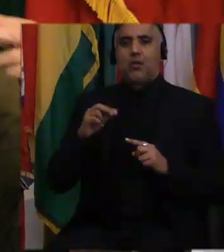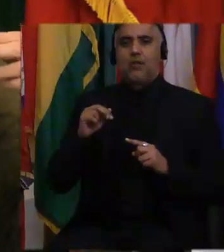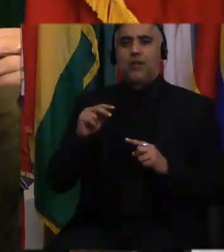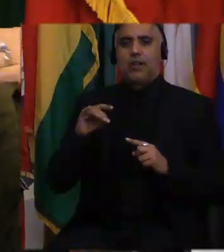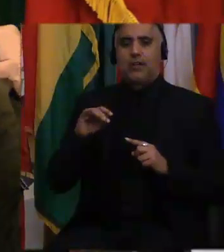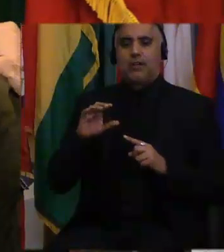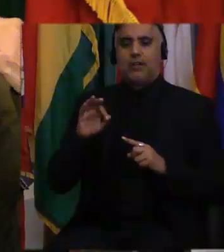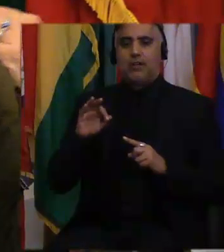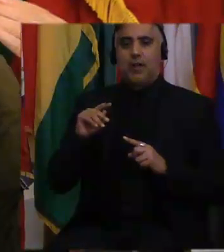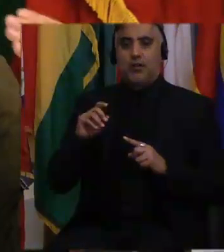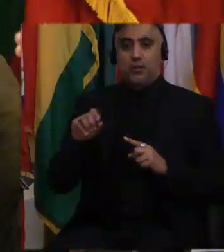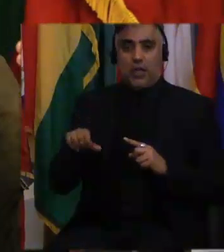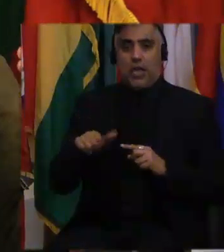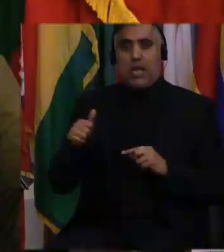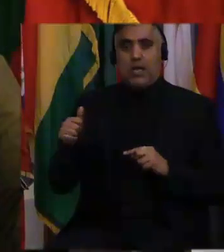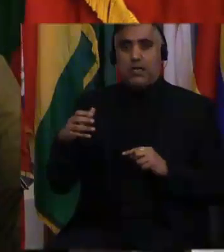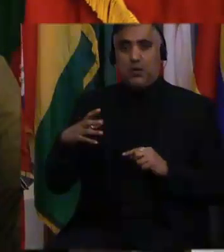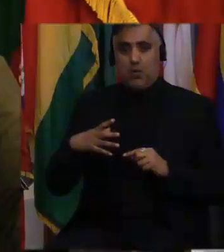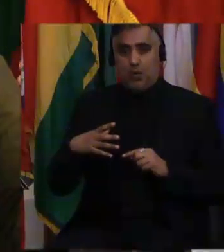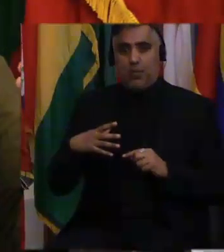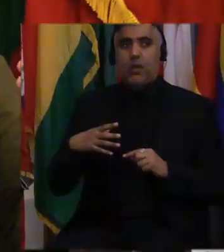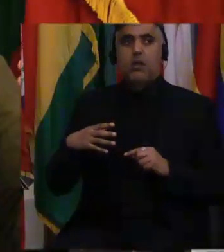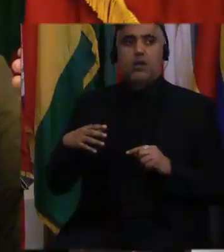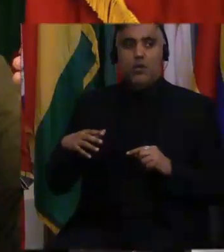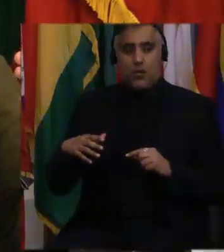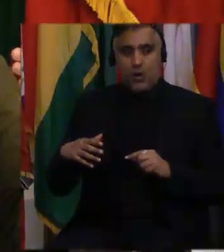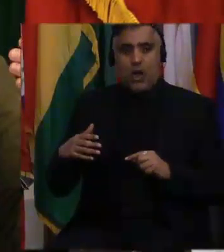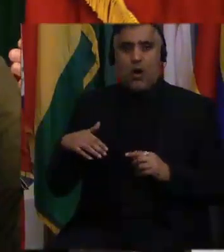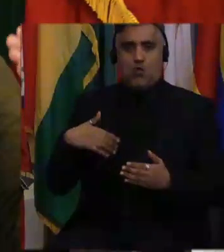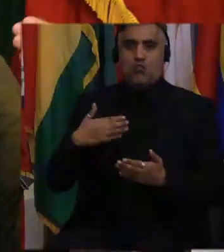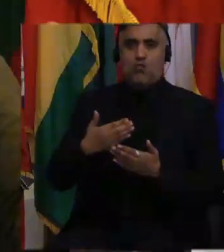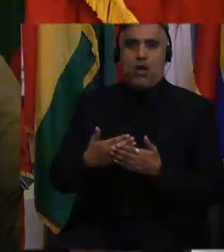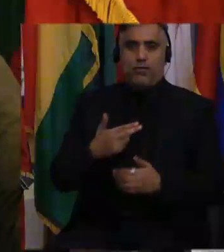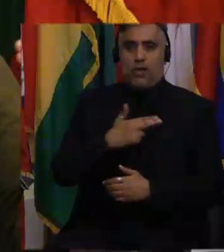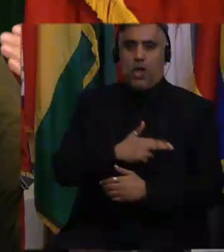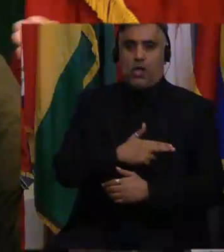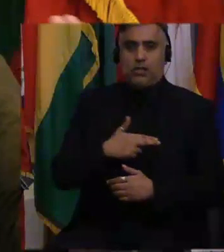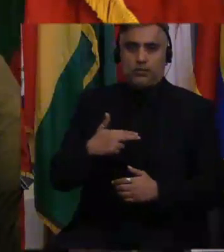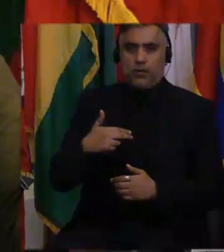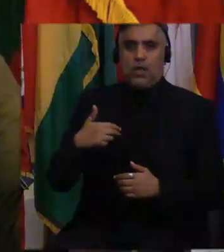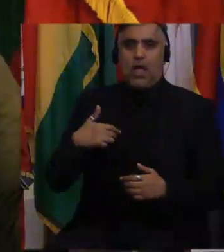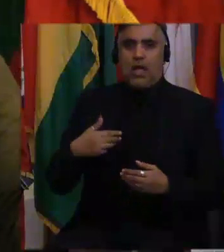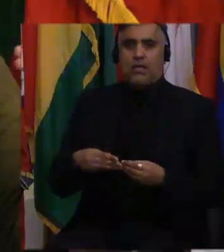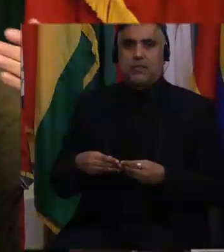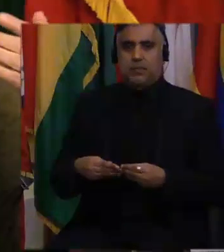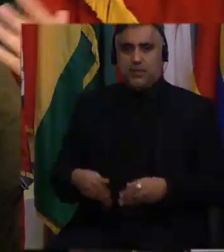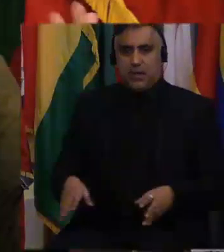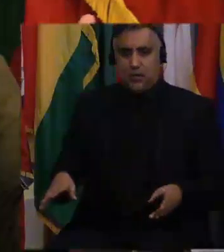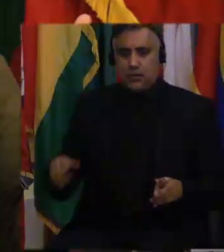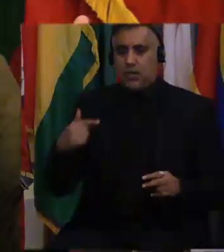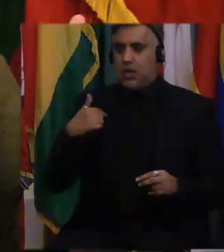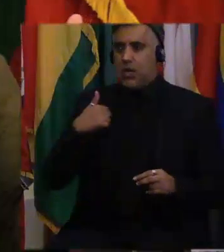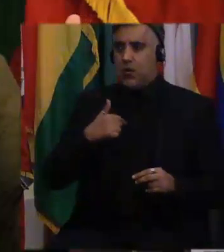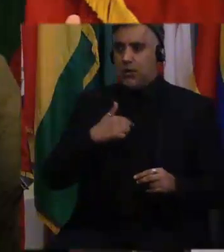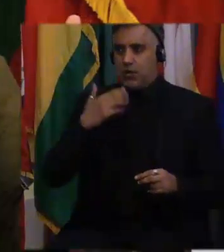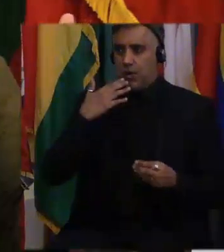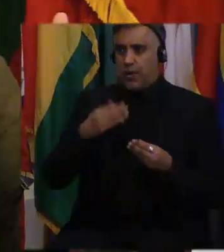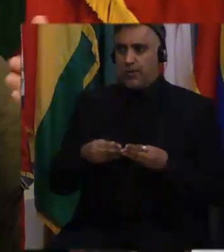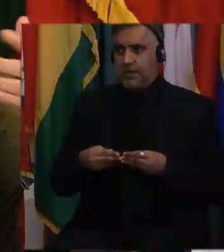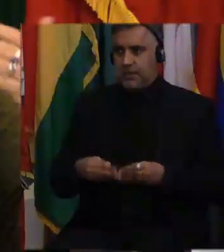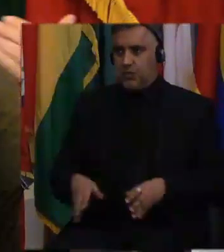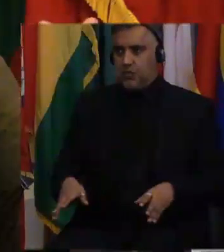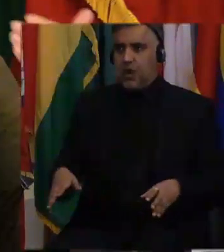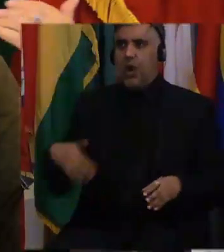un hospital con un aborto en curso, y sabemos que los abortos espontáneos son sumamente